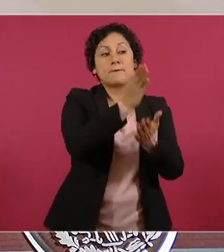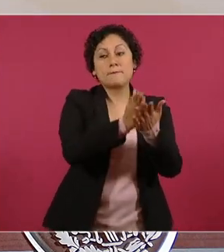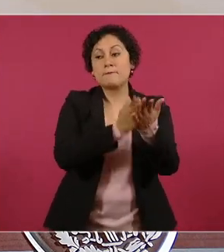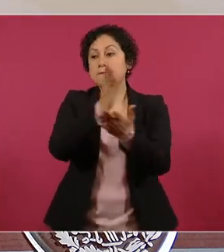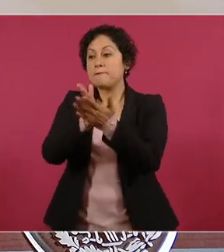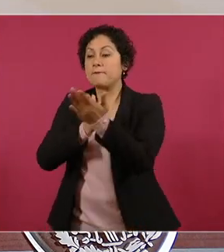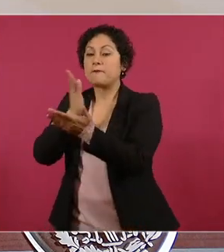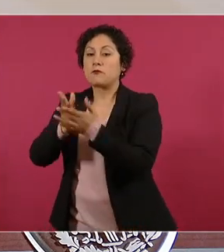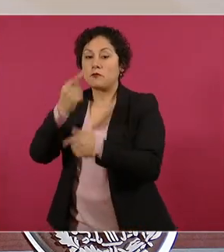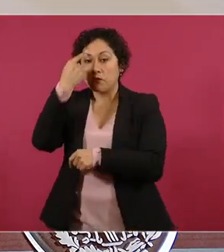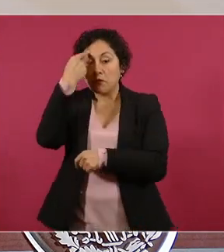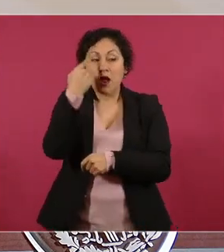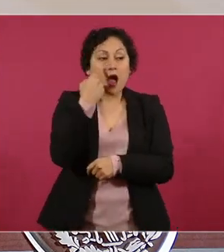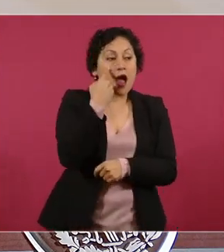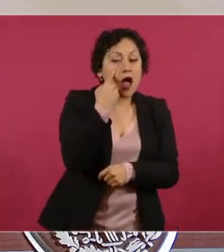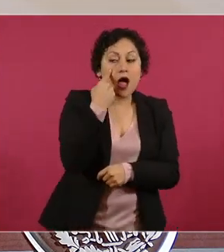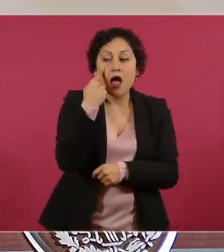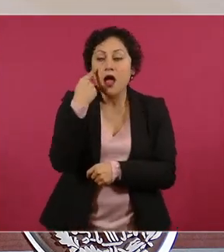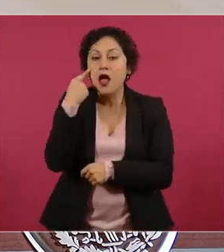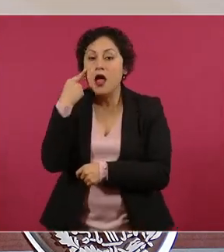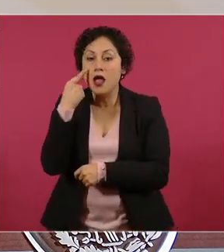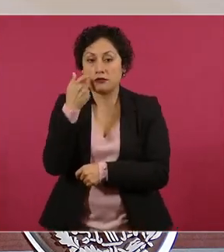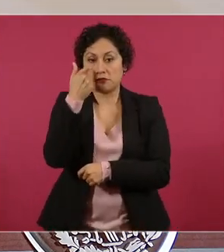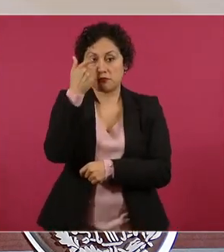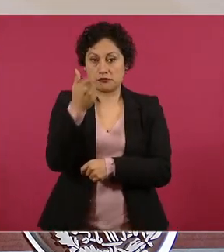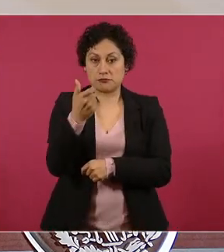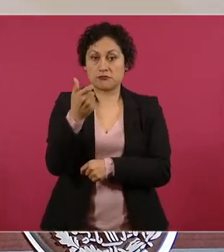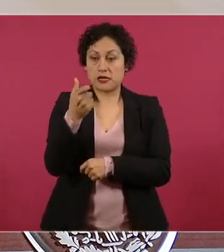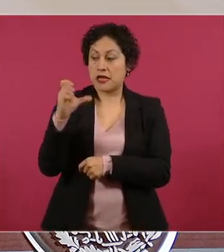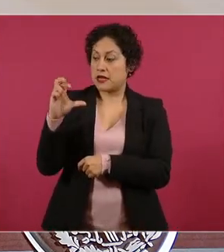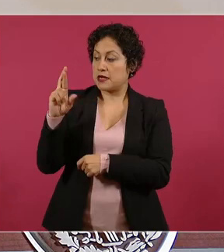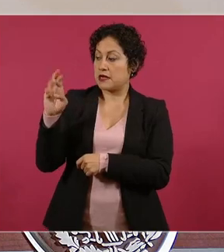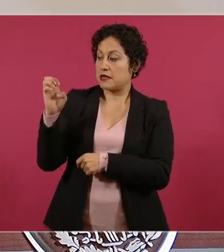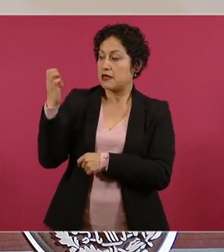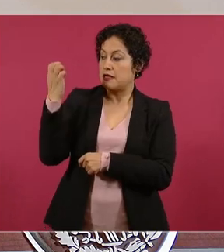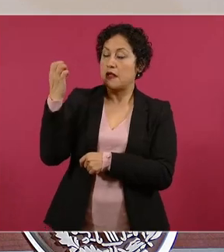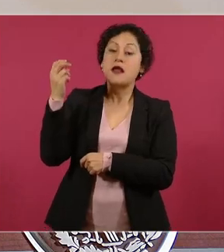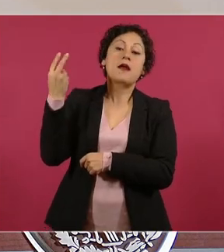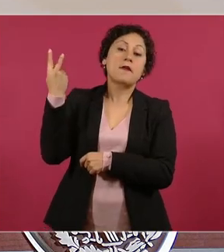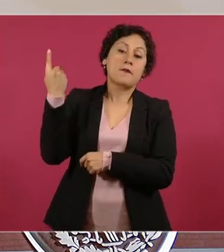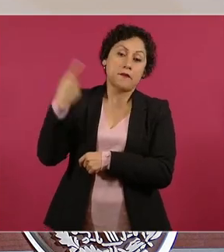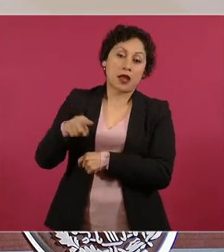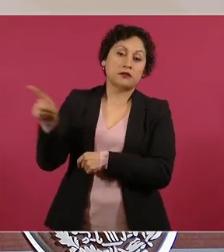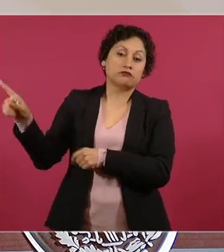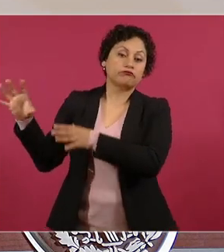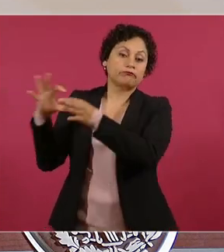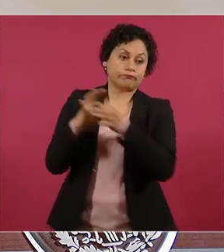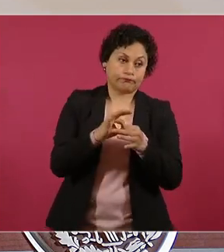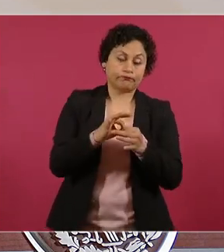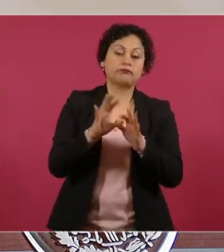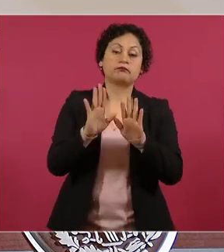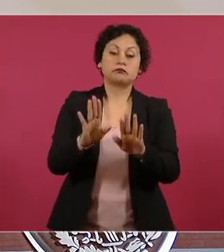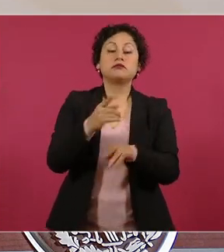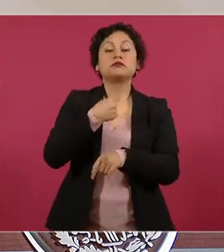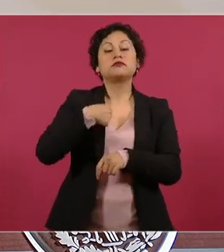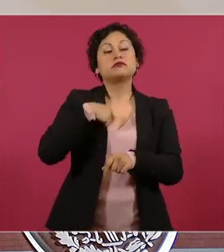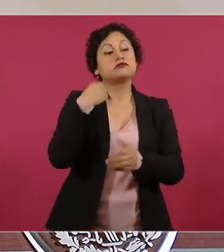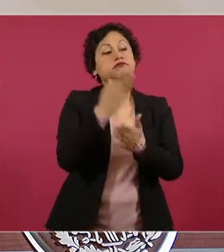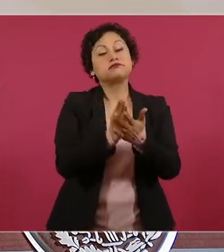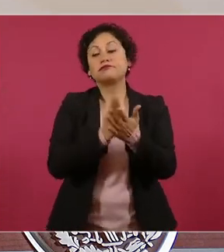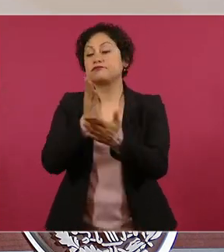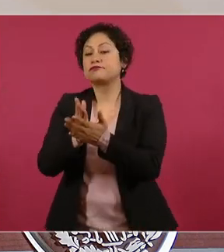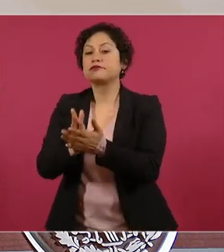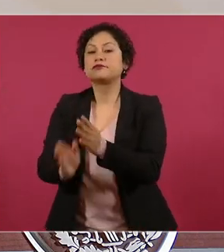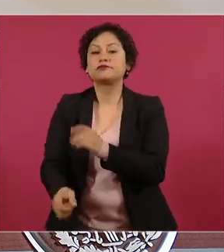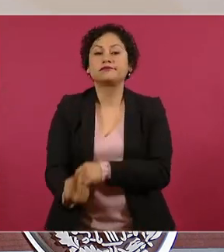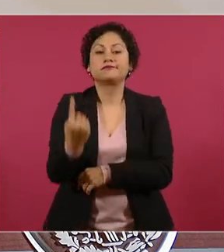asegurarnos que se respeten los precios máximos establecidos por la CRE en las distintas regiones, nos encontramos en esta ocasión con